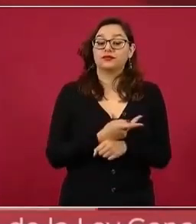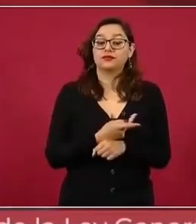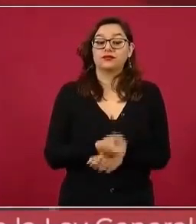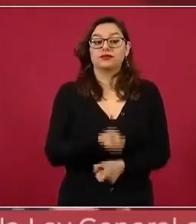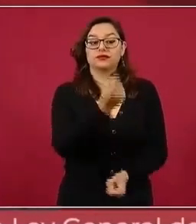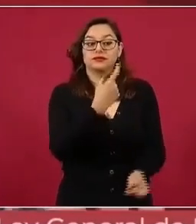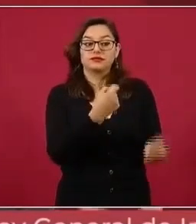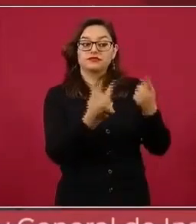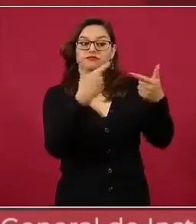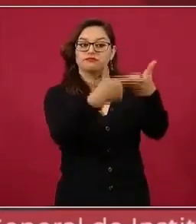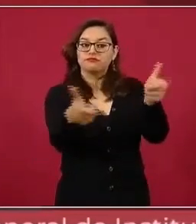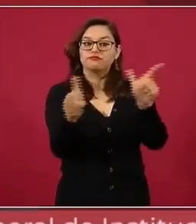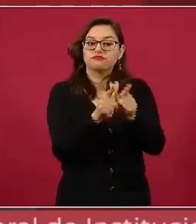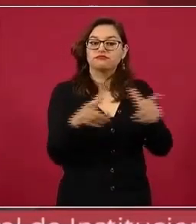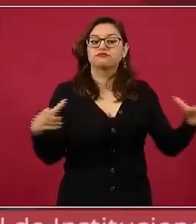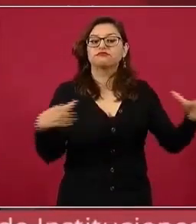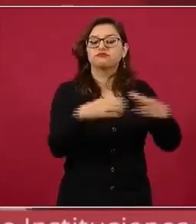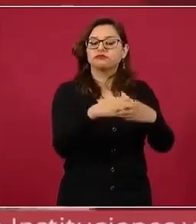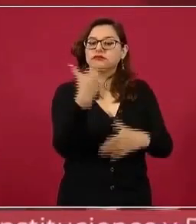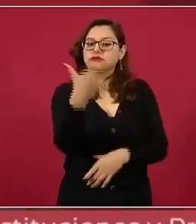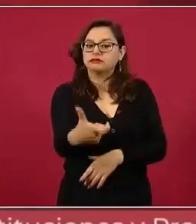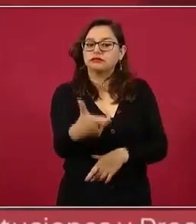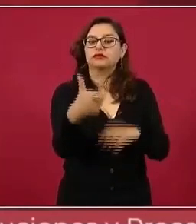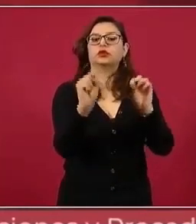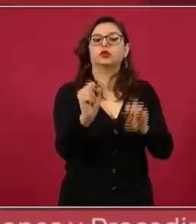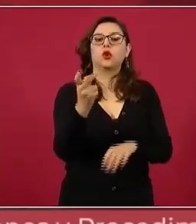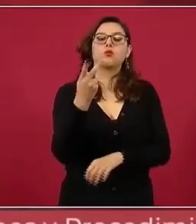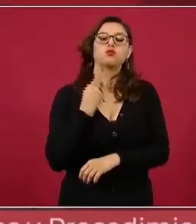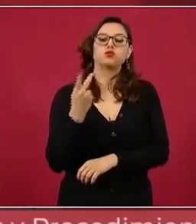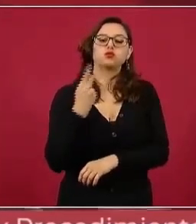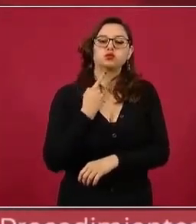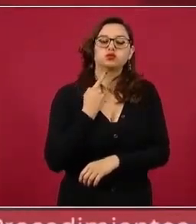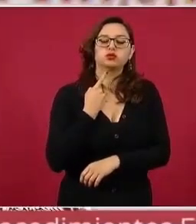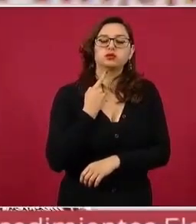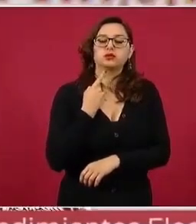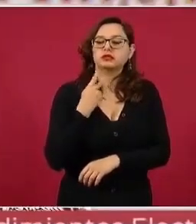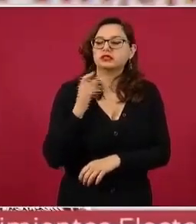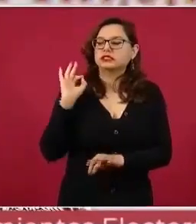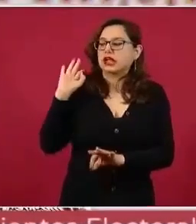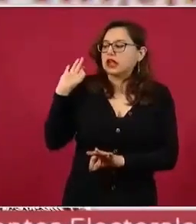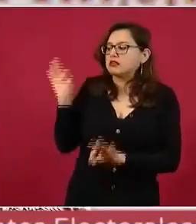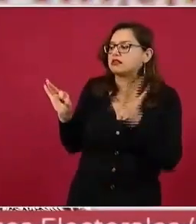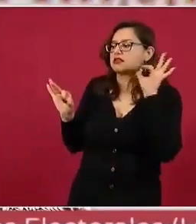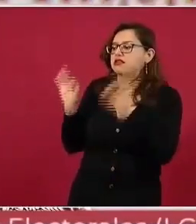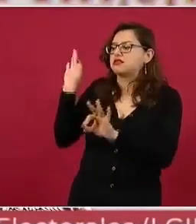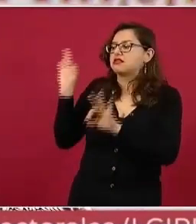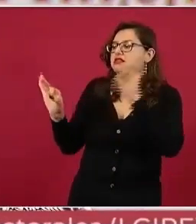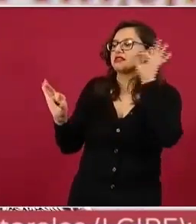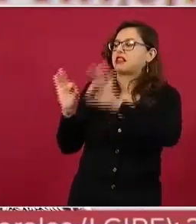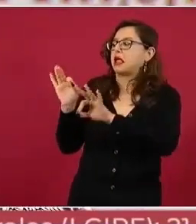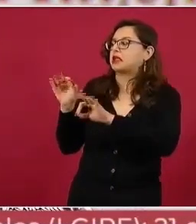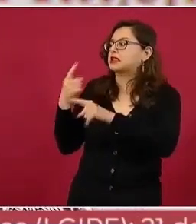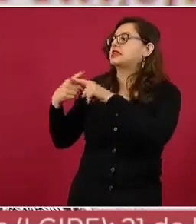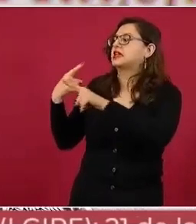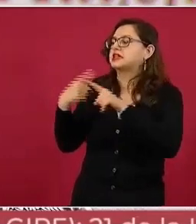razones económicas o por razones políticas o por lucimiento estén cazando prácticamente a personas